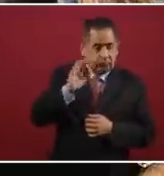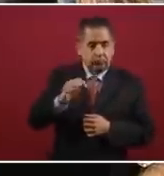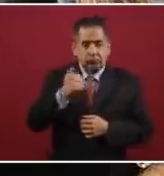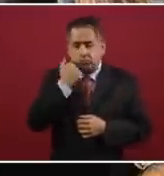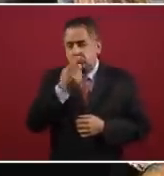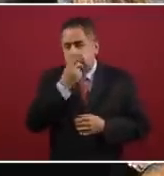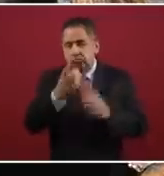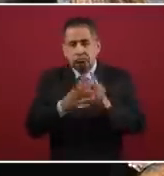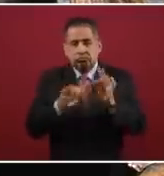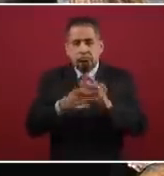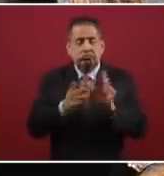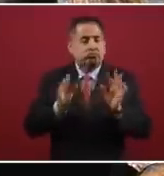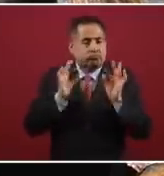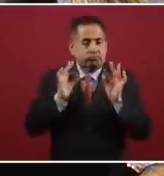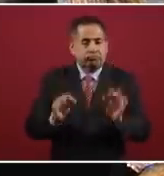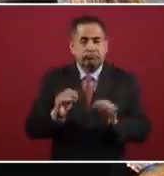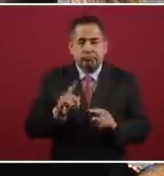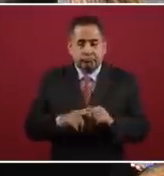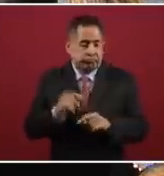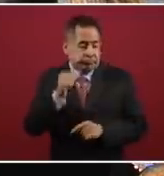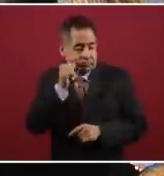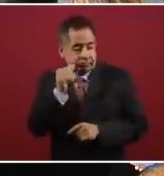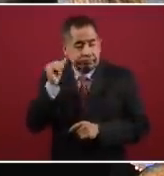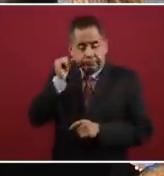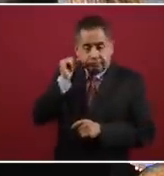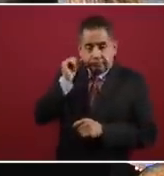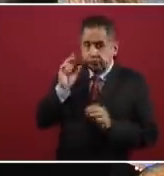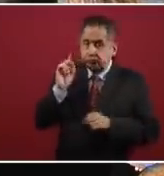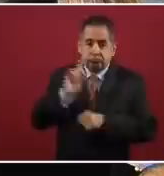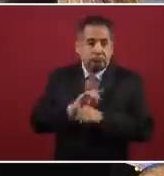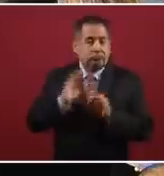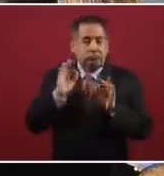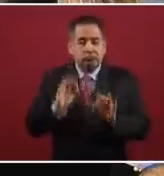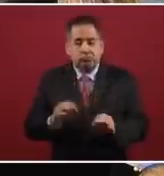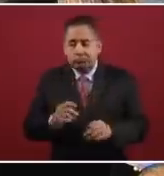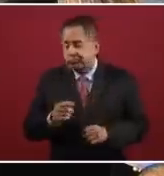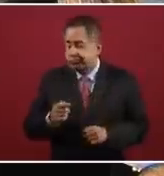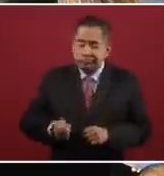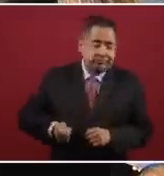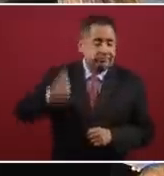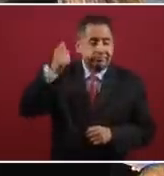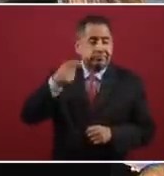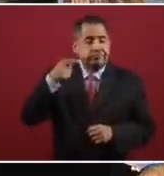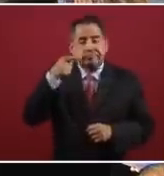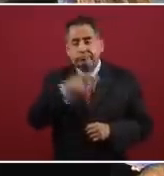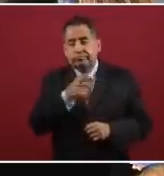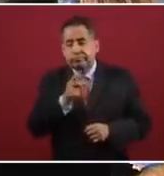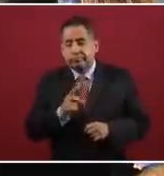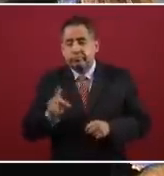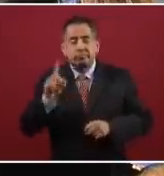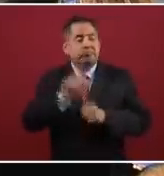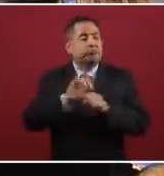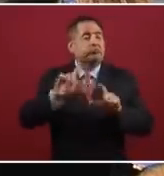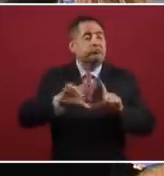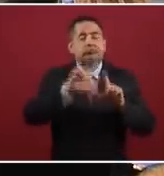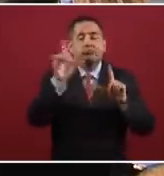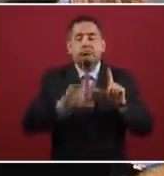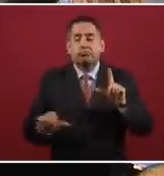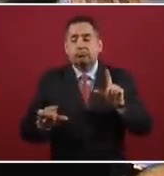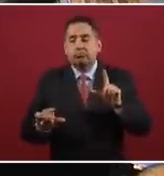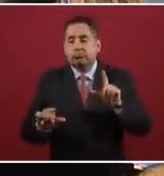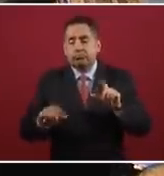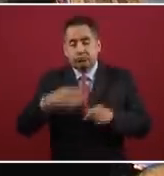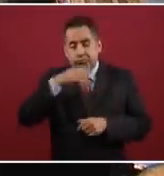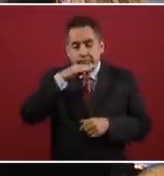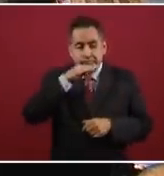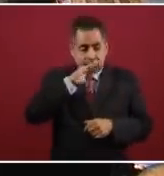más señalar que coincidentemente el día de ayer que se celebró por vez primera el Día Nacional de los